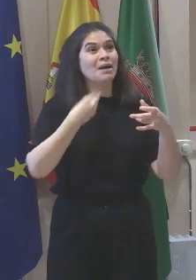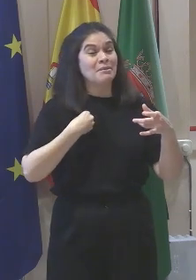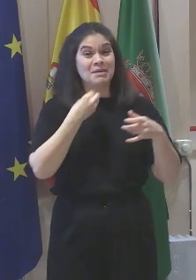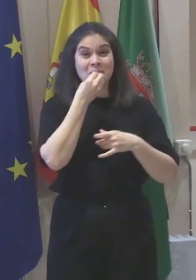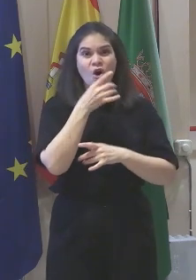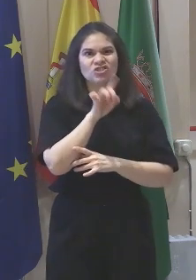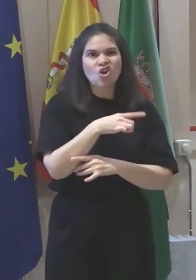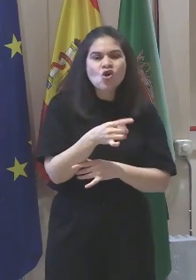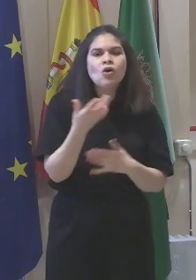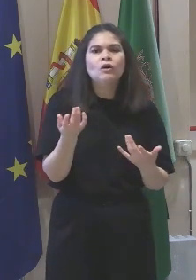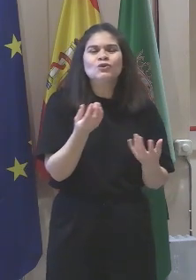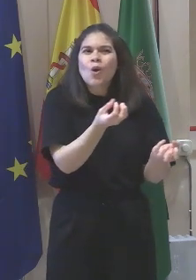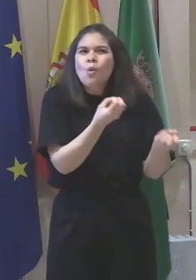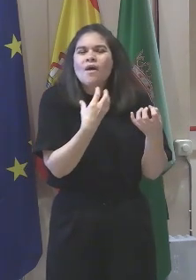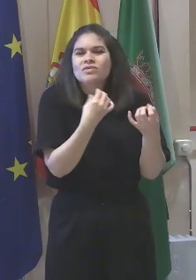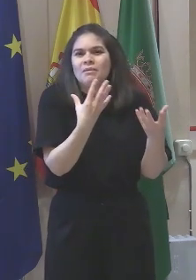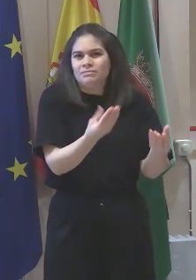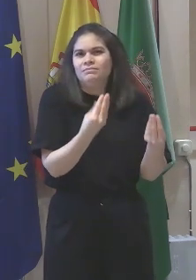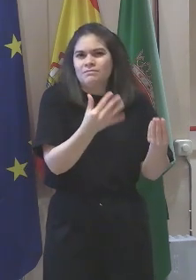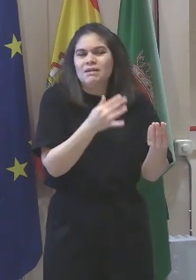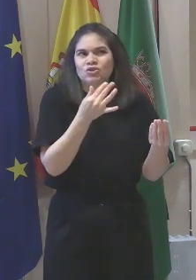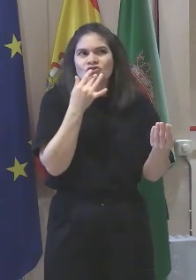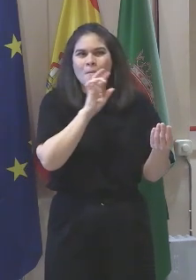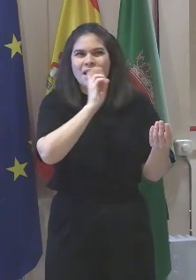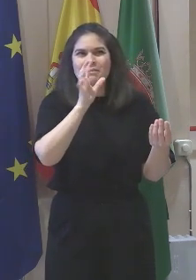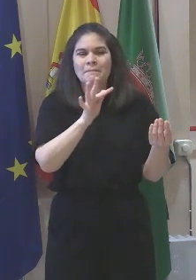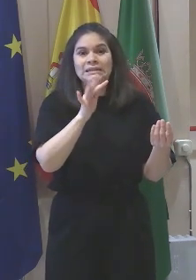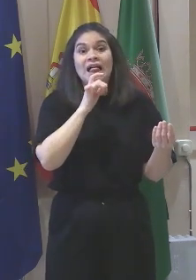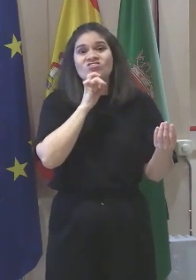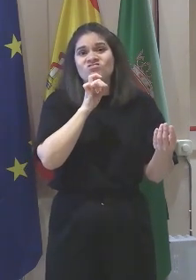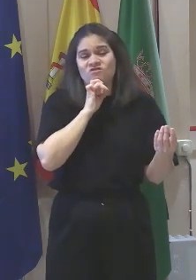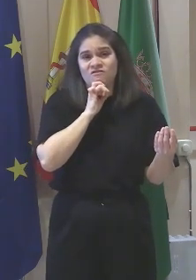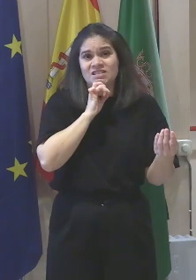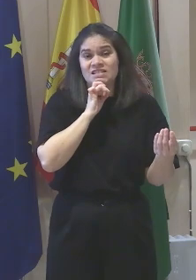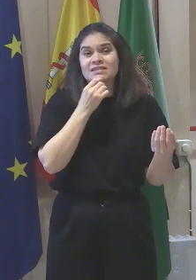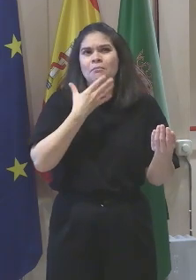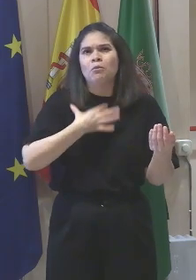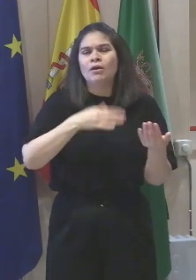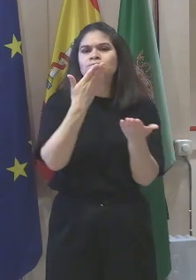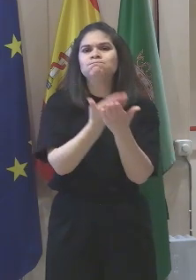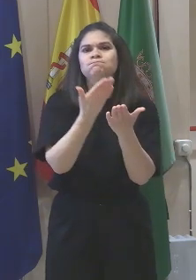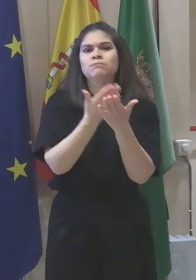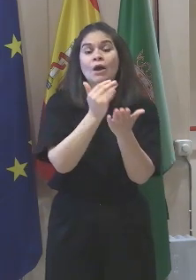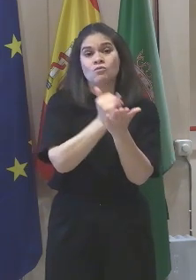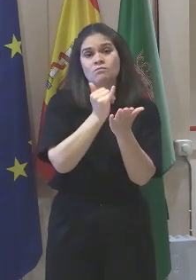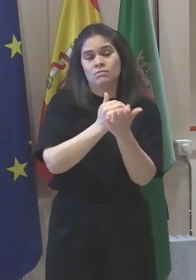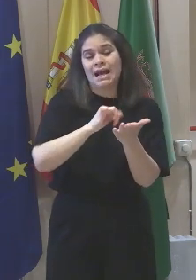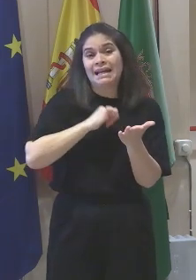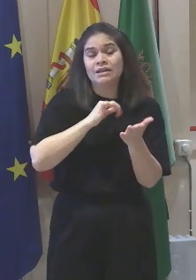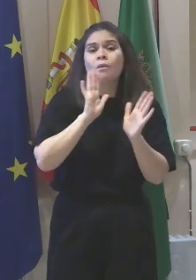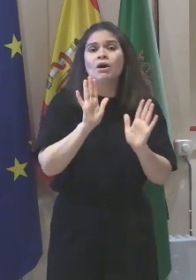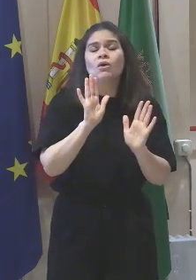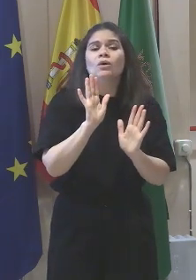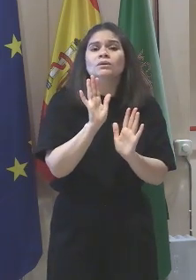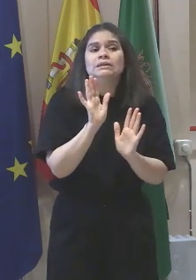¿no? Cuéntame, o sea, quiero decir, variables a lo mejor más robustas, muy difíciles de demostrar en un ensayo clínico, pero que desde luego